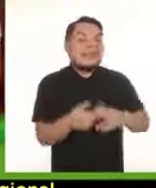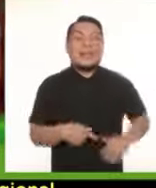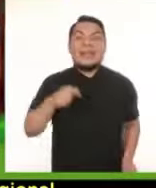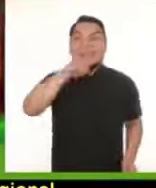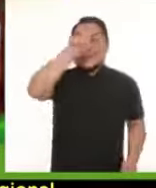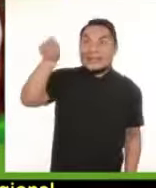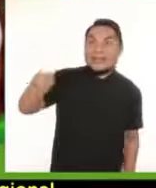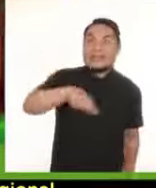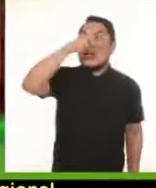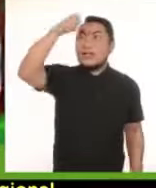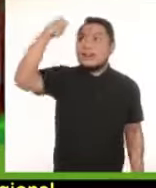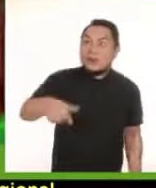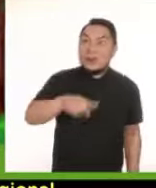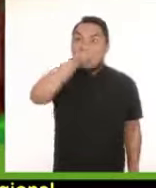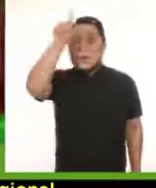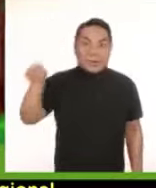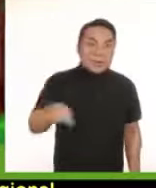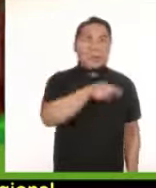¡Ruleta